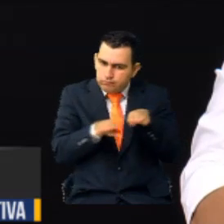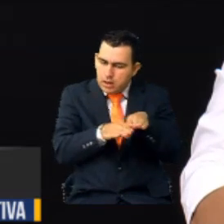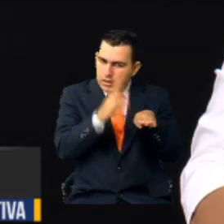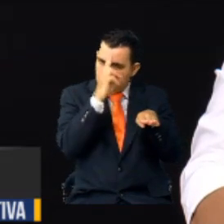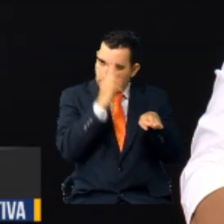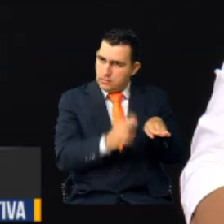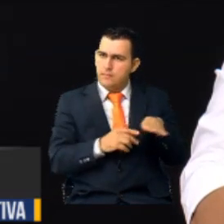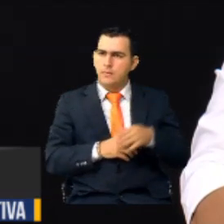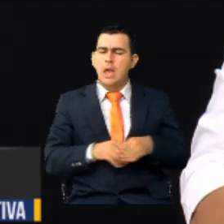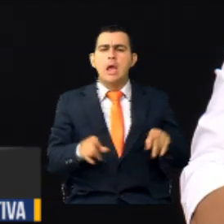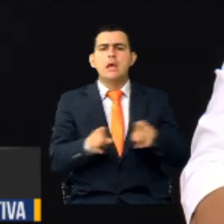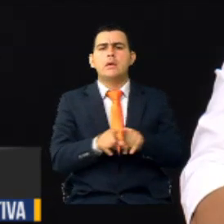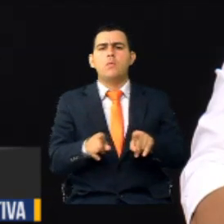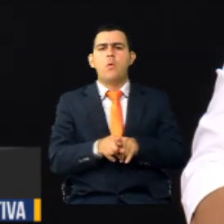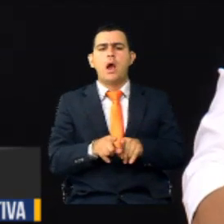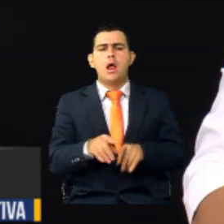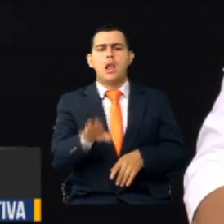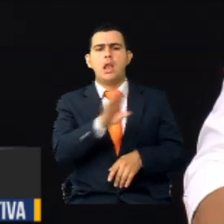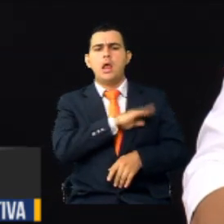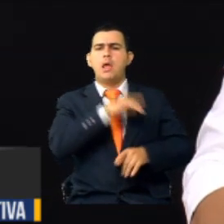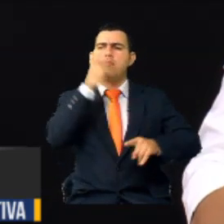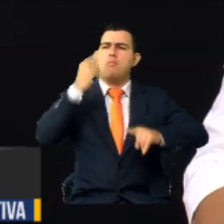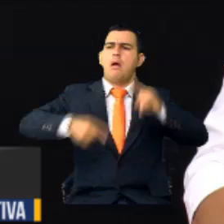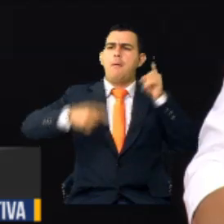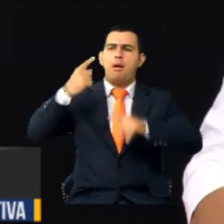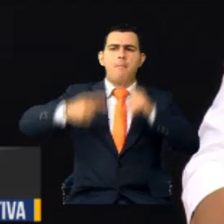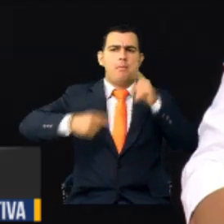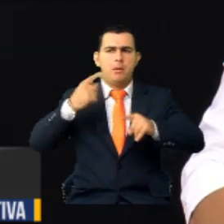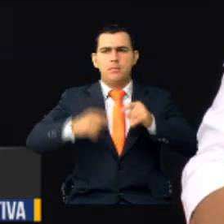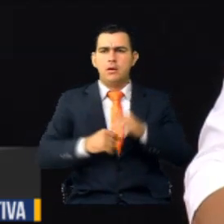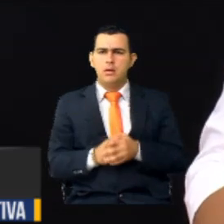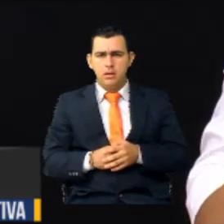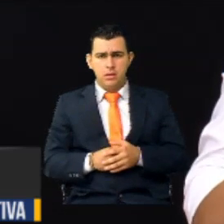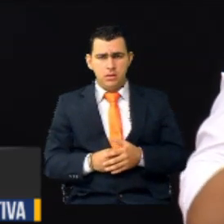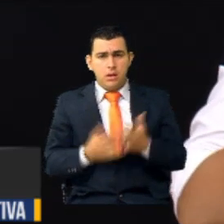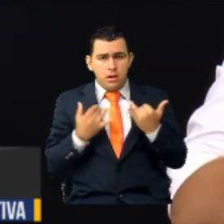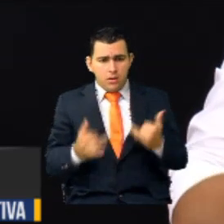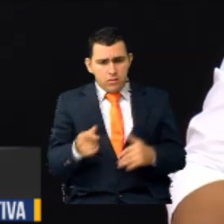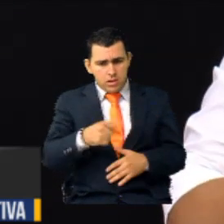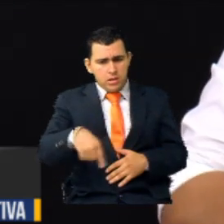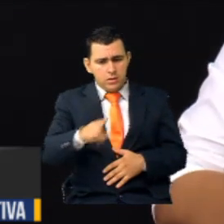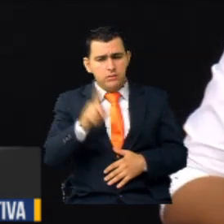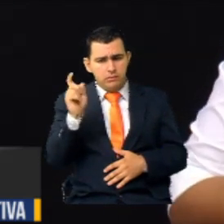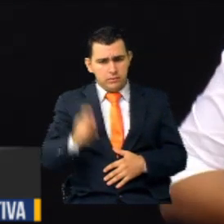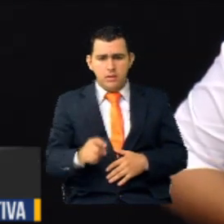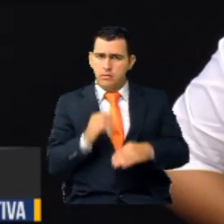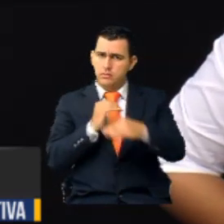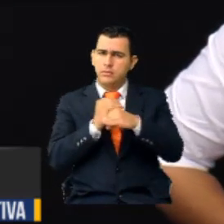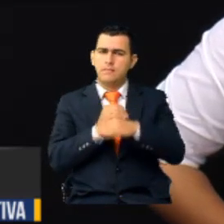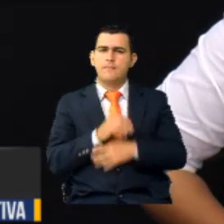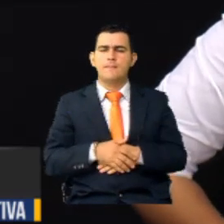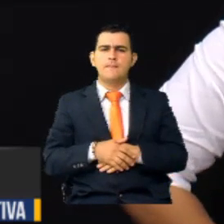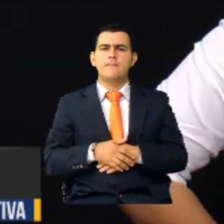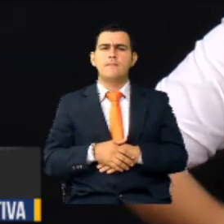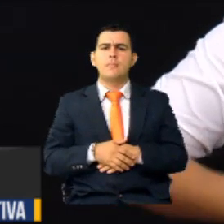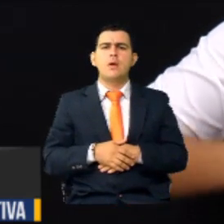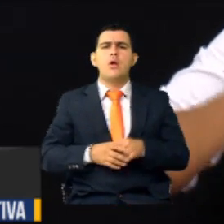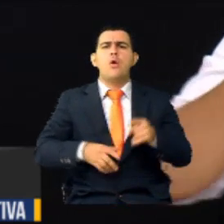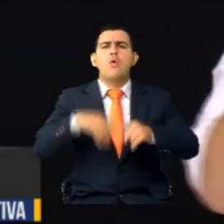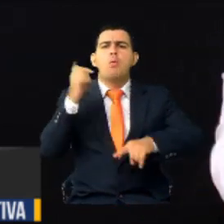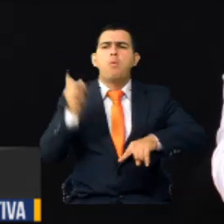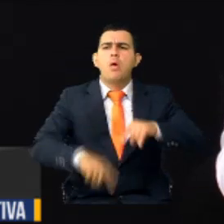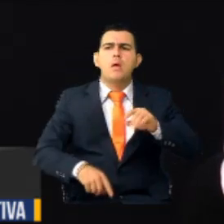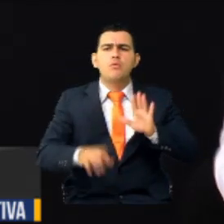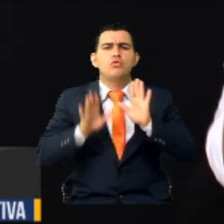un mandato que está establecido por norma y bajo esos parámetros tenemos que regirnos. No podemos, el hecho de tener una afiliación